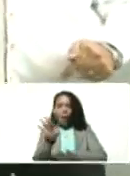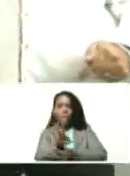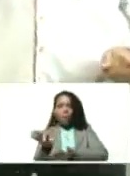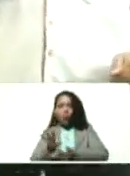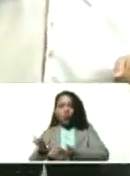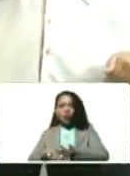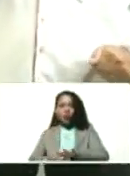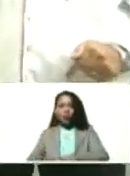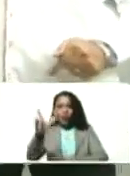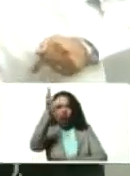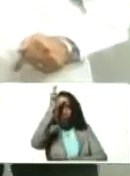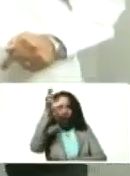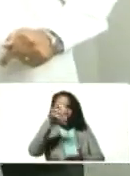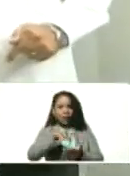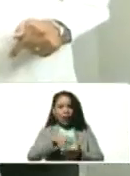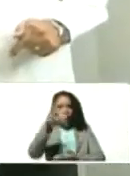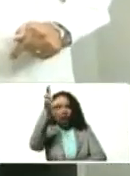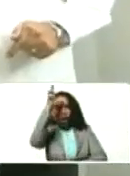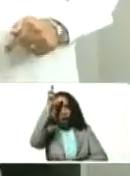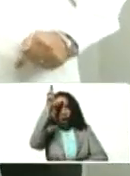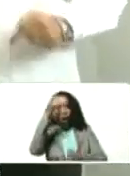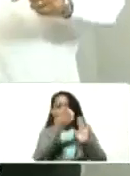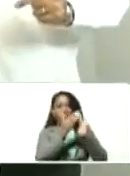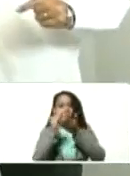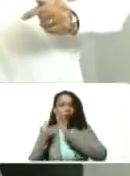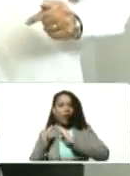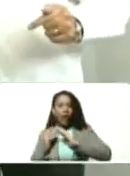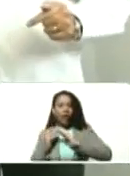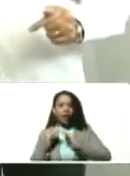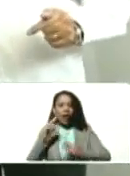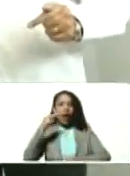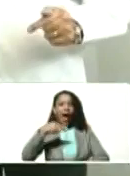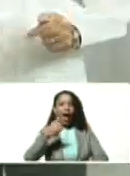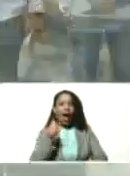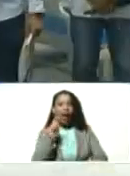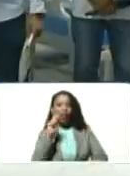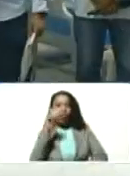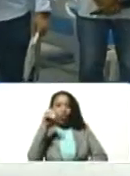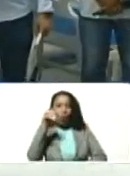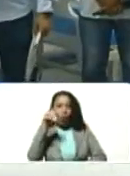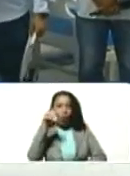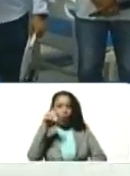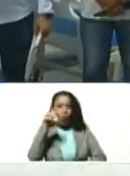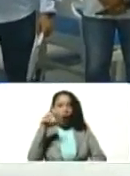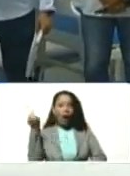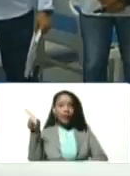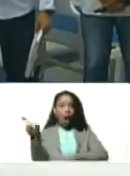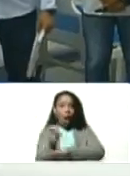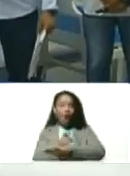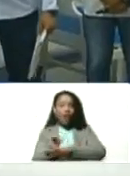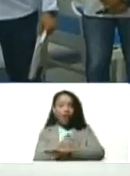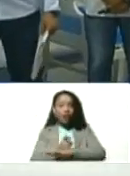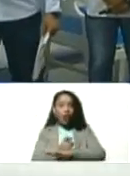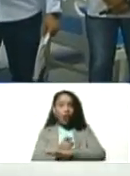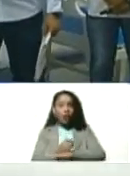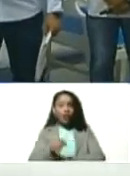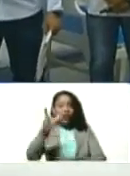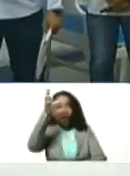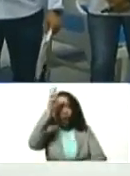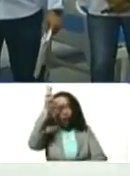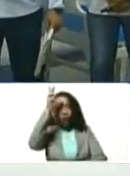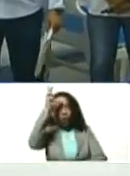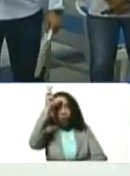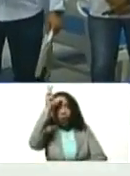municipio Falcón, Estado Falcón, comunidad El Hato. Allá está el gobernador Víctor Clar. Allá